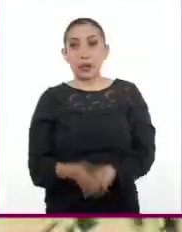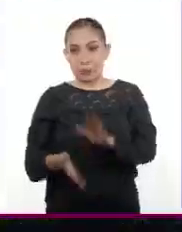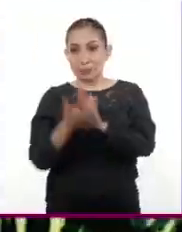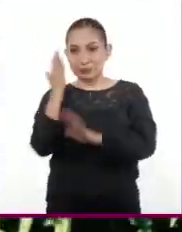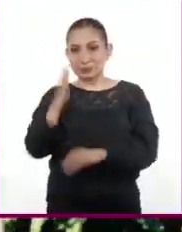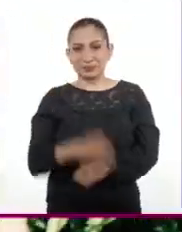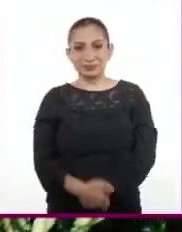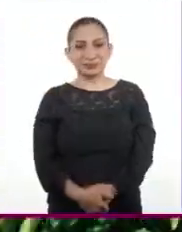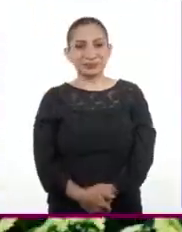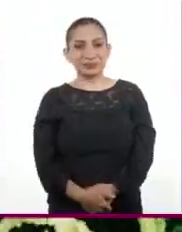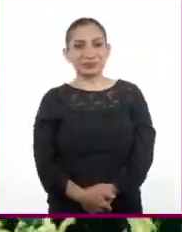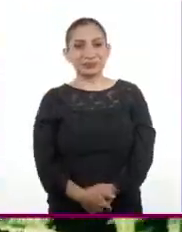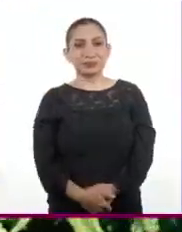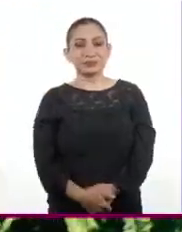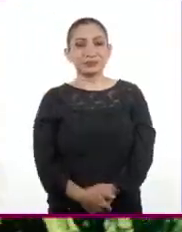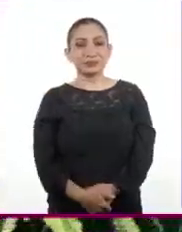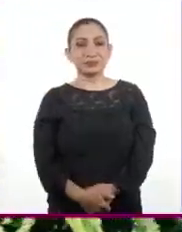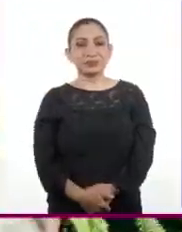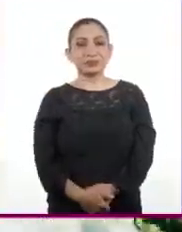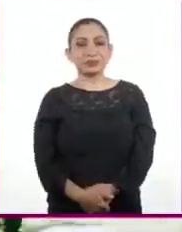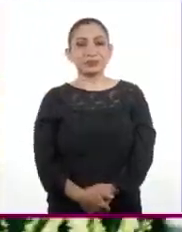vamos.